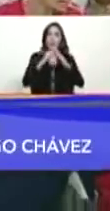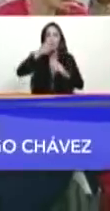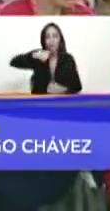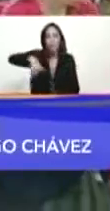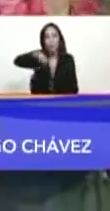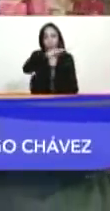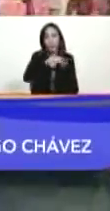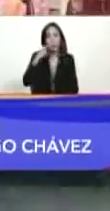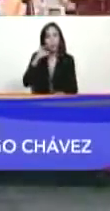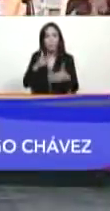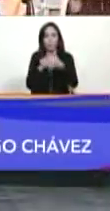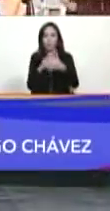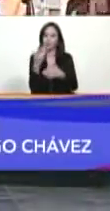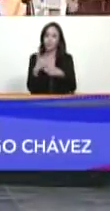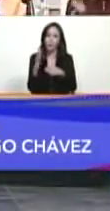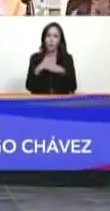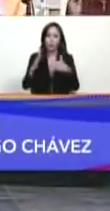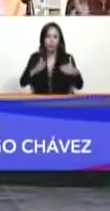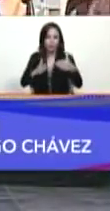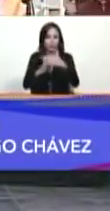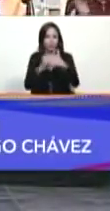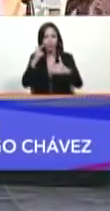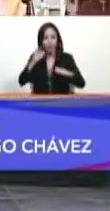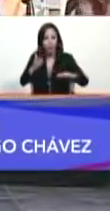nadie nos ha detenido.